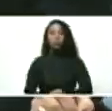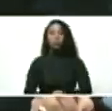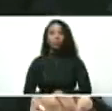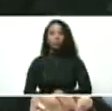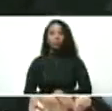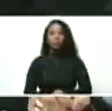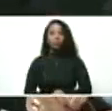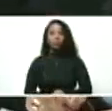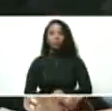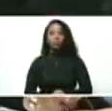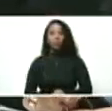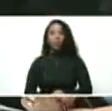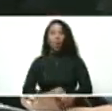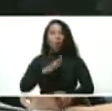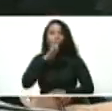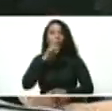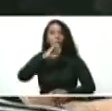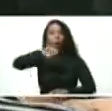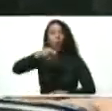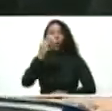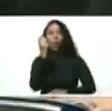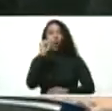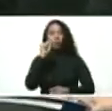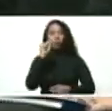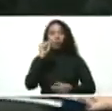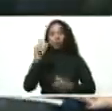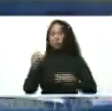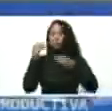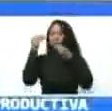la maldición de Juan Pablo Pérez Alfonso.